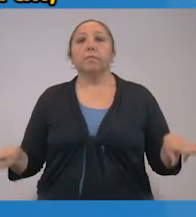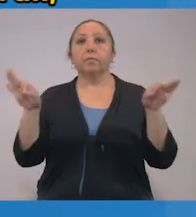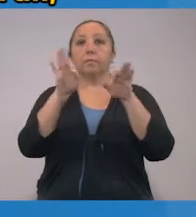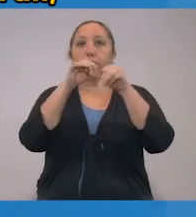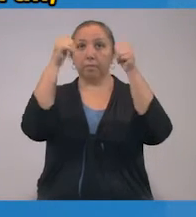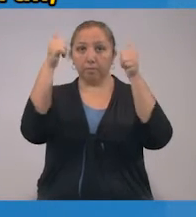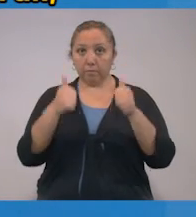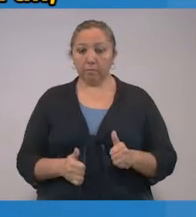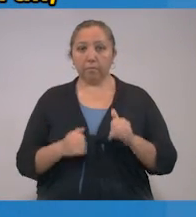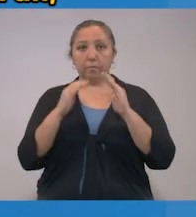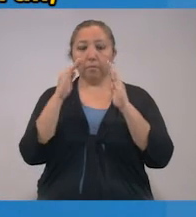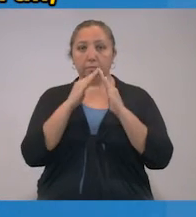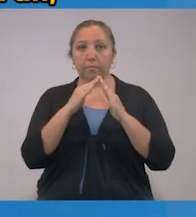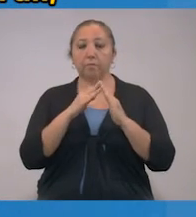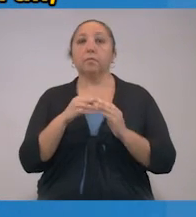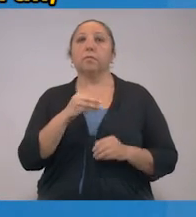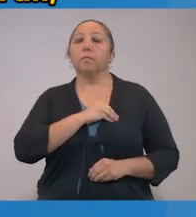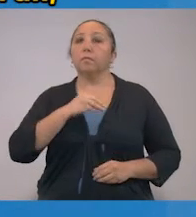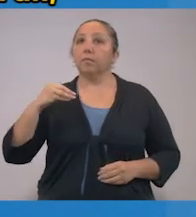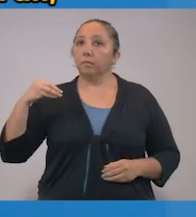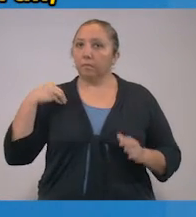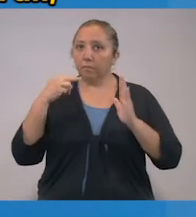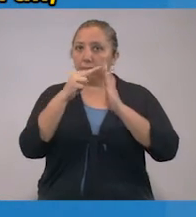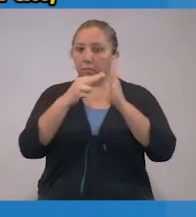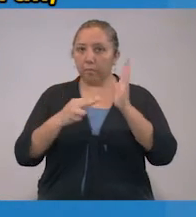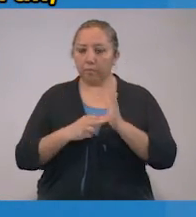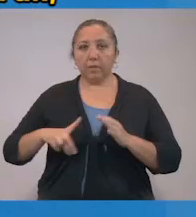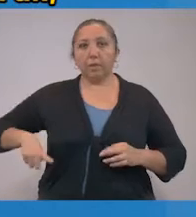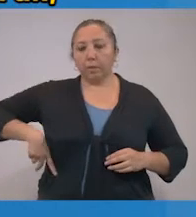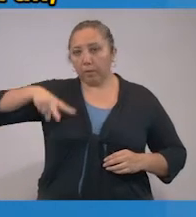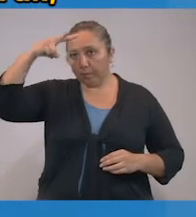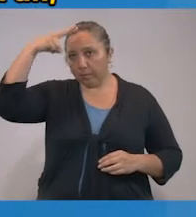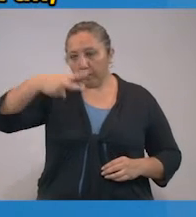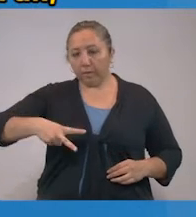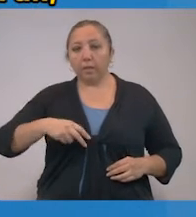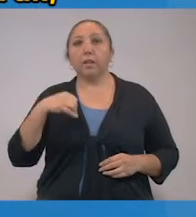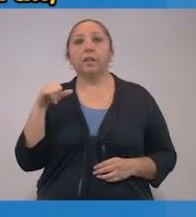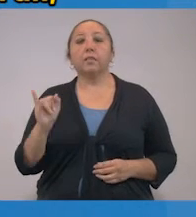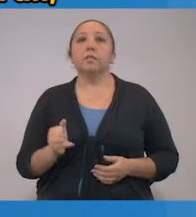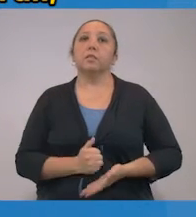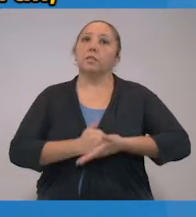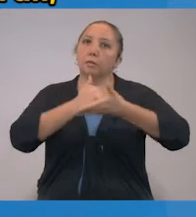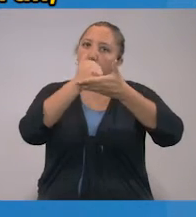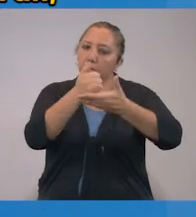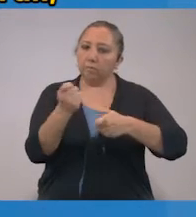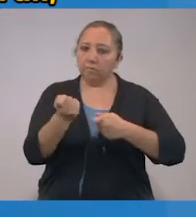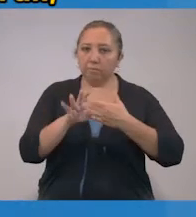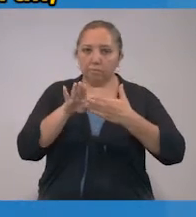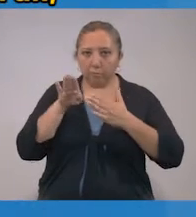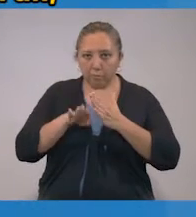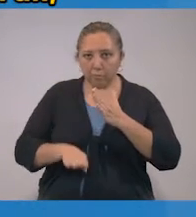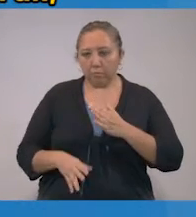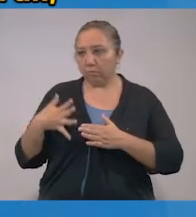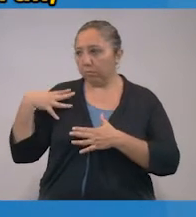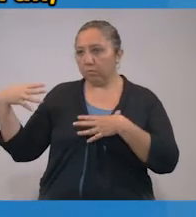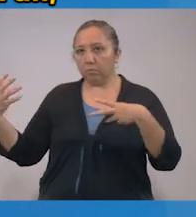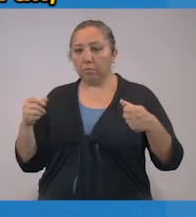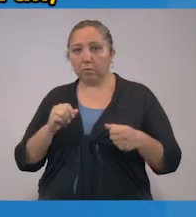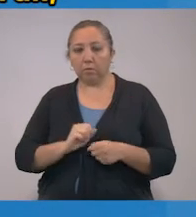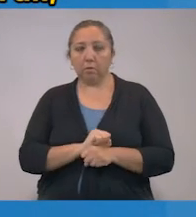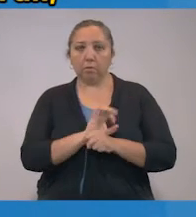que se queden en casa, cumplan las disposiciones decretadas por el gobierno federal, así ayudan a prevenir y controlar el contagio del